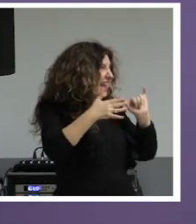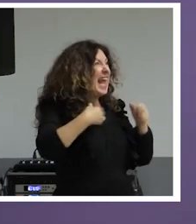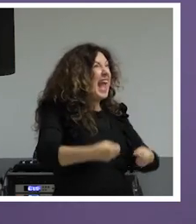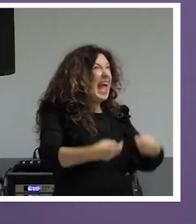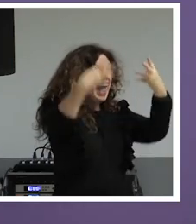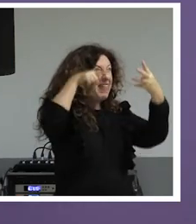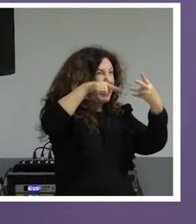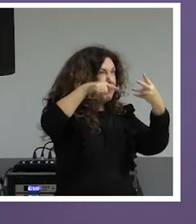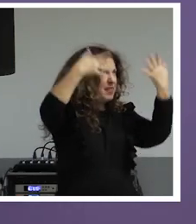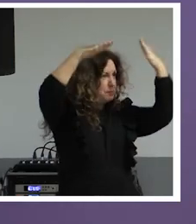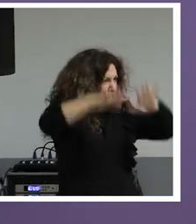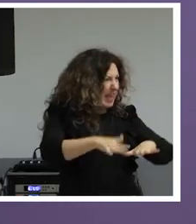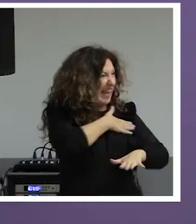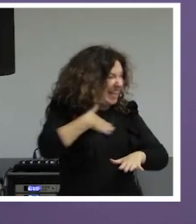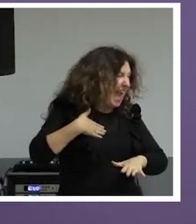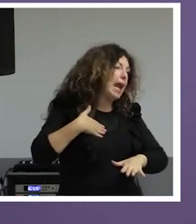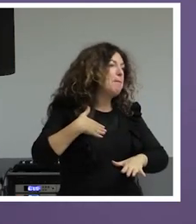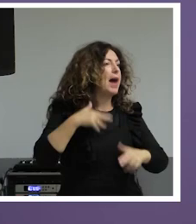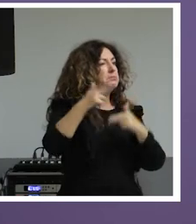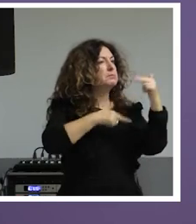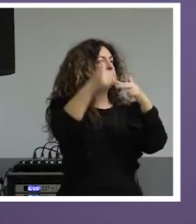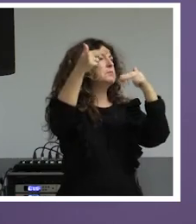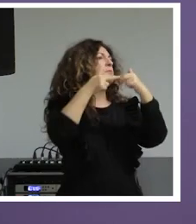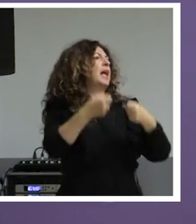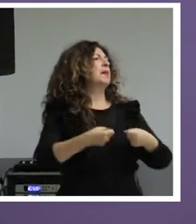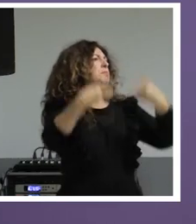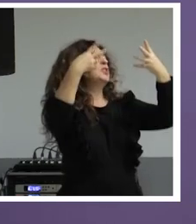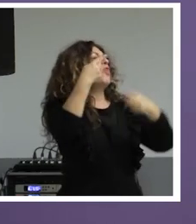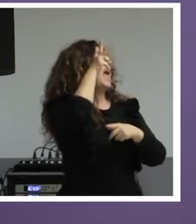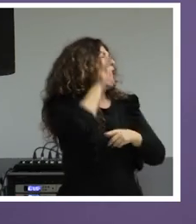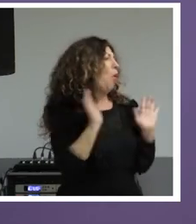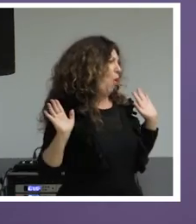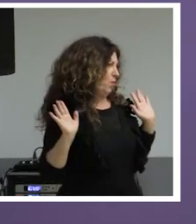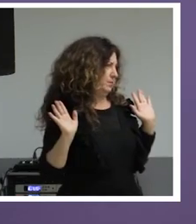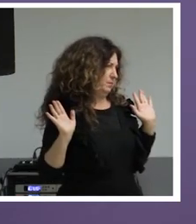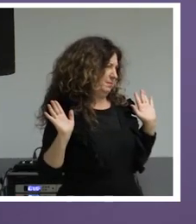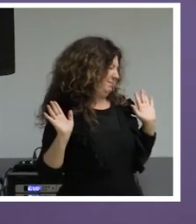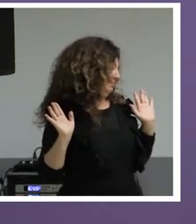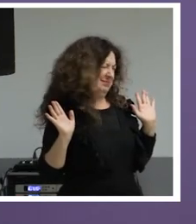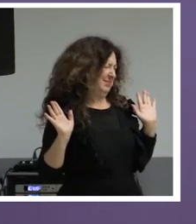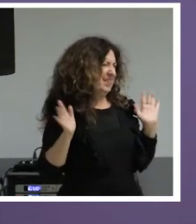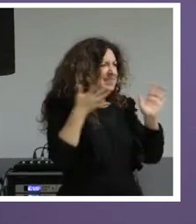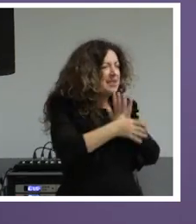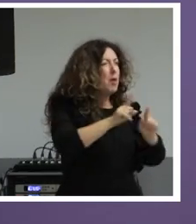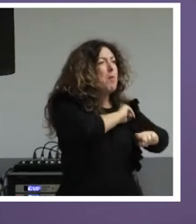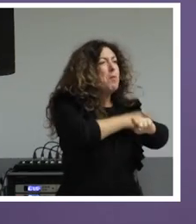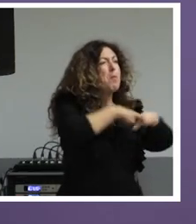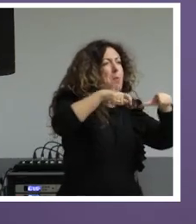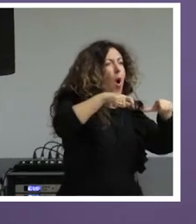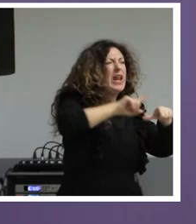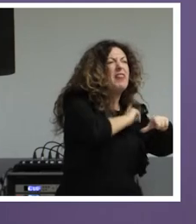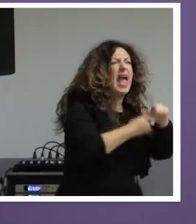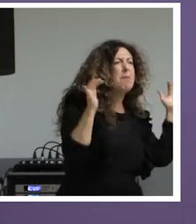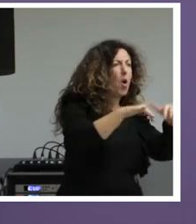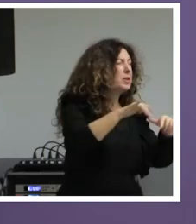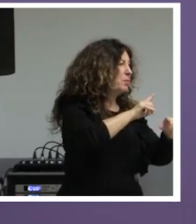de la latina en donde los vecinos protestaban porque no tienen dotaciones públicas y quieren tirar un